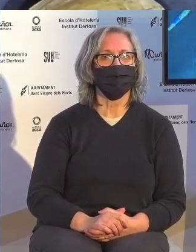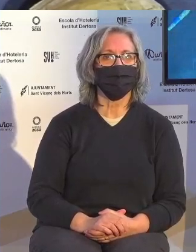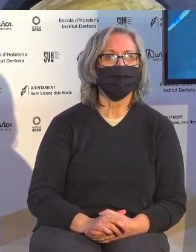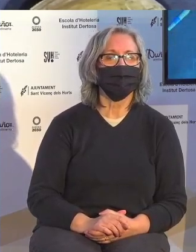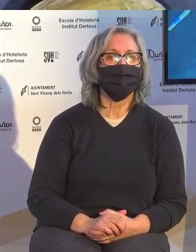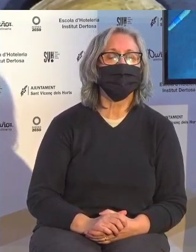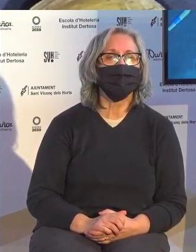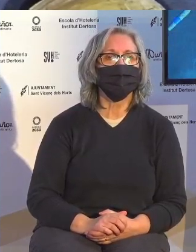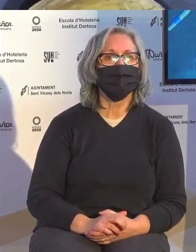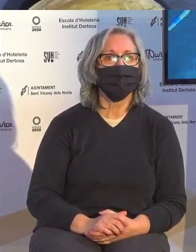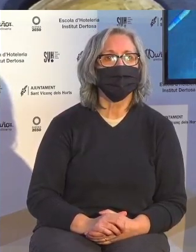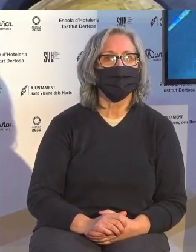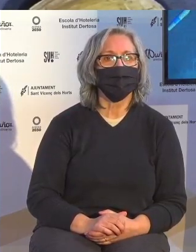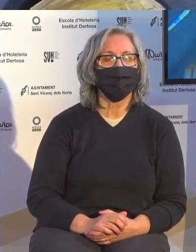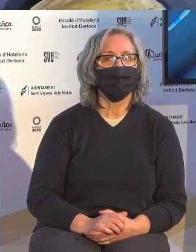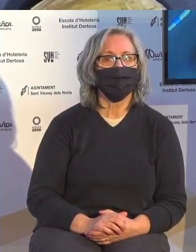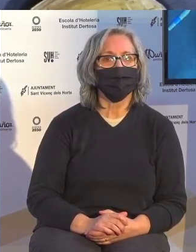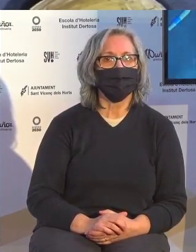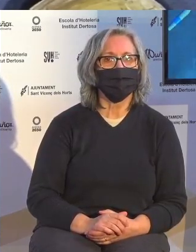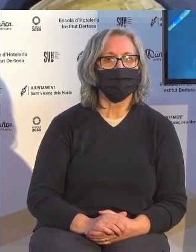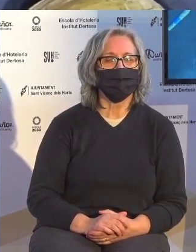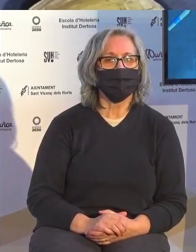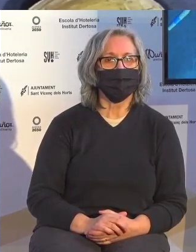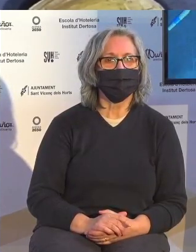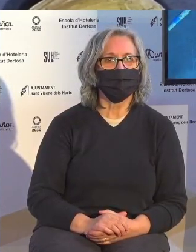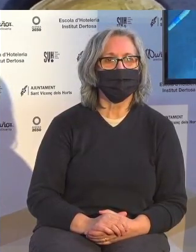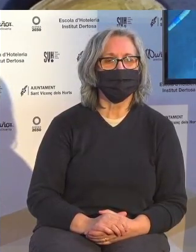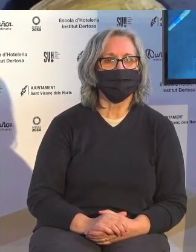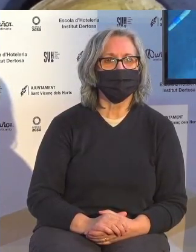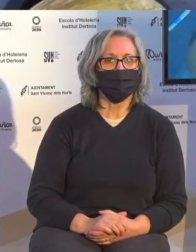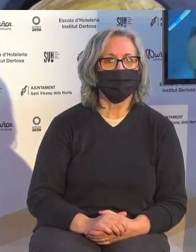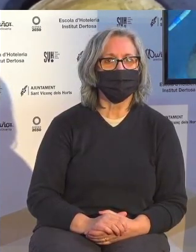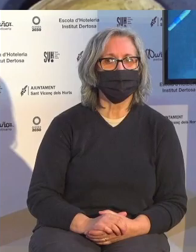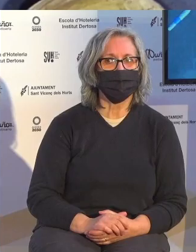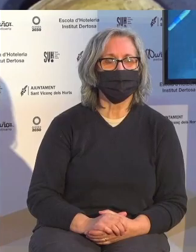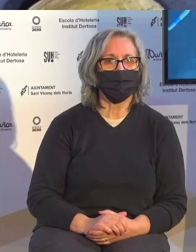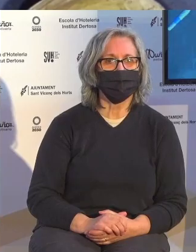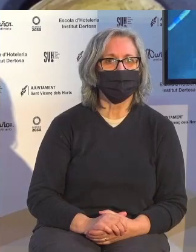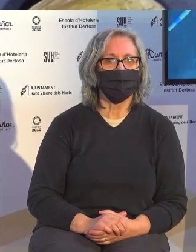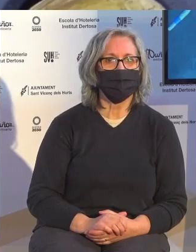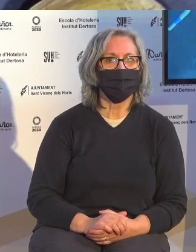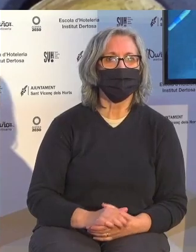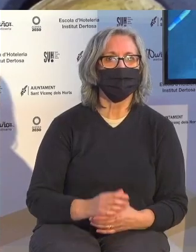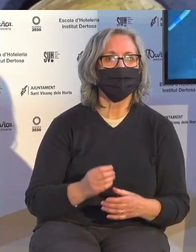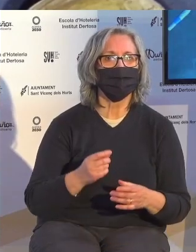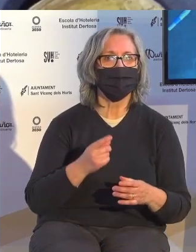entonces pretención oro en todo para justificar el precio de las cosas